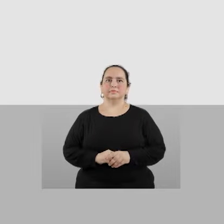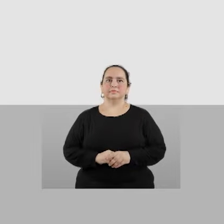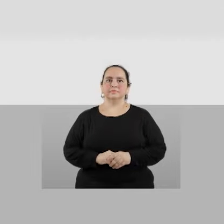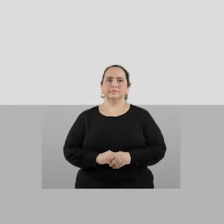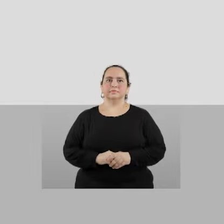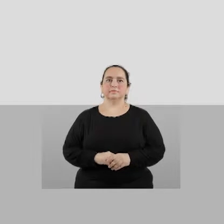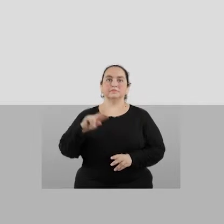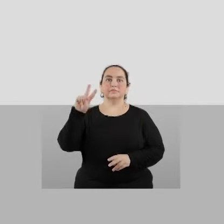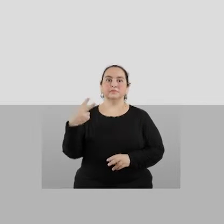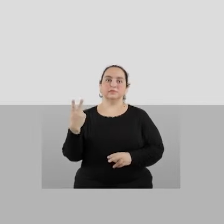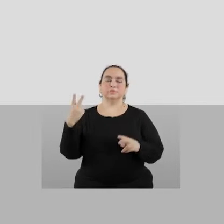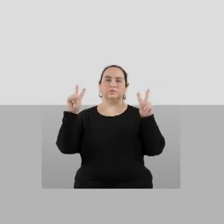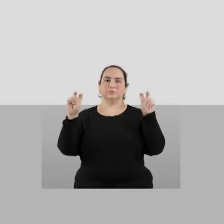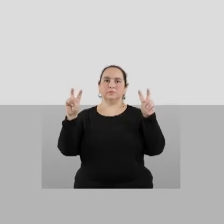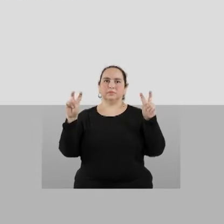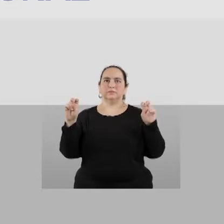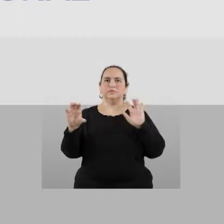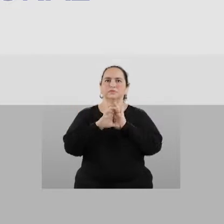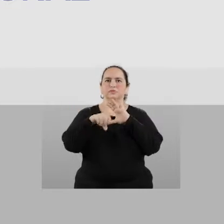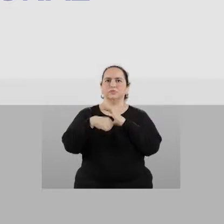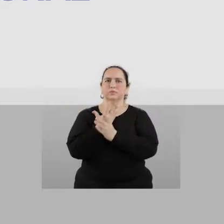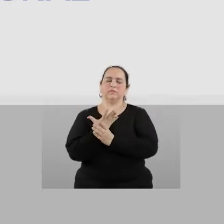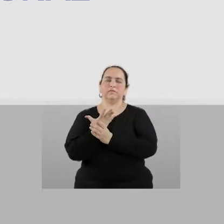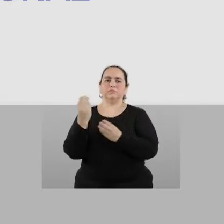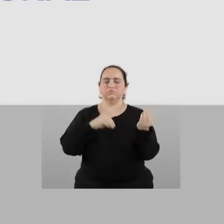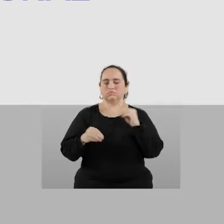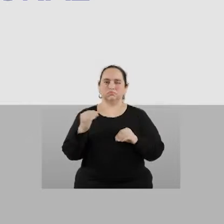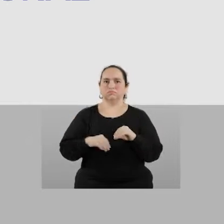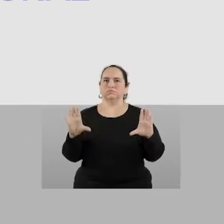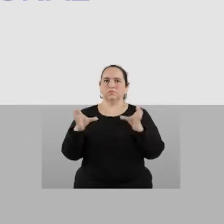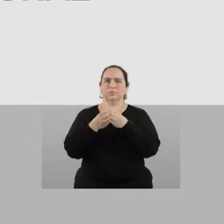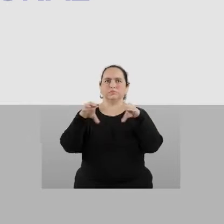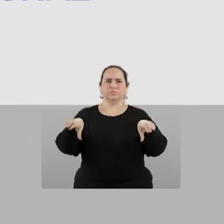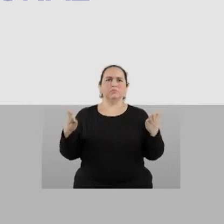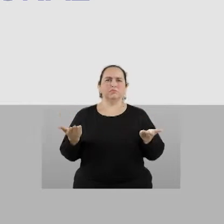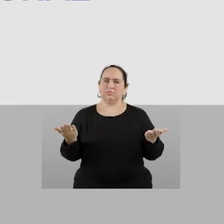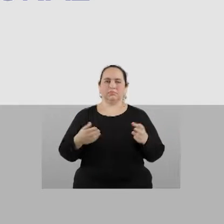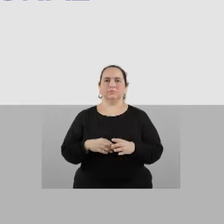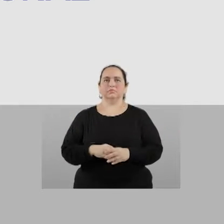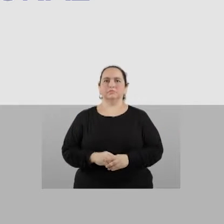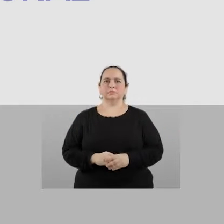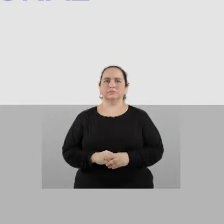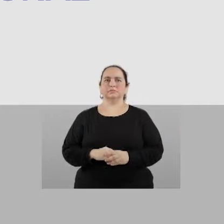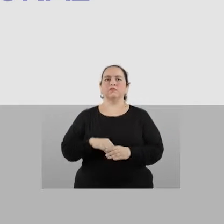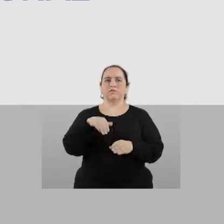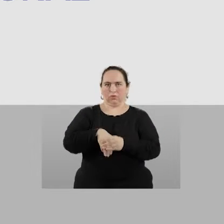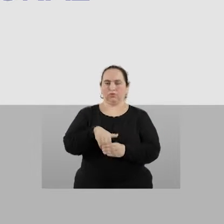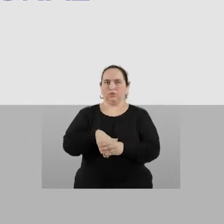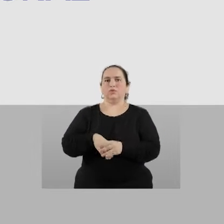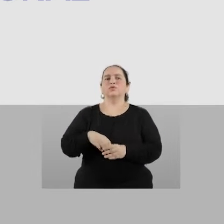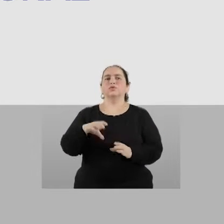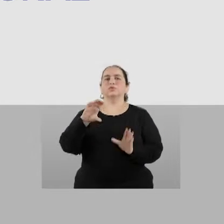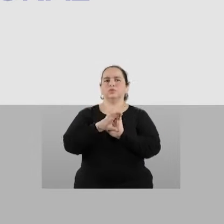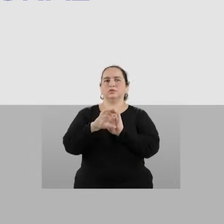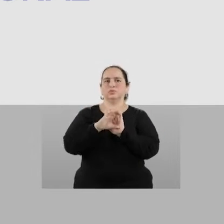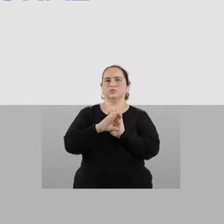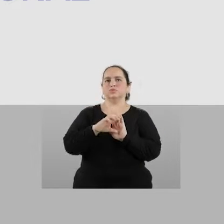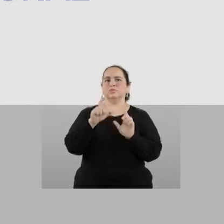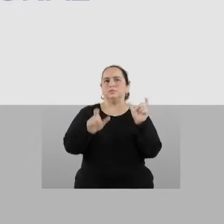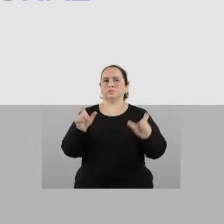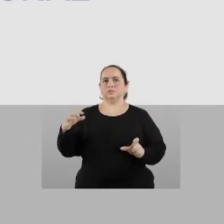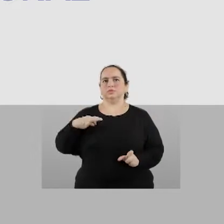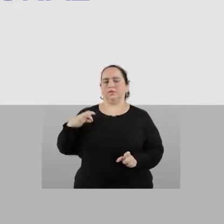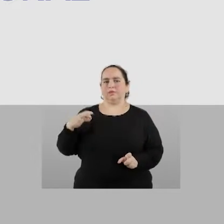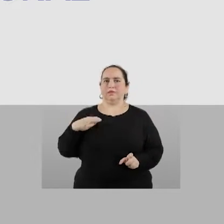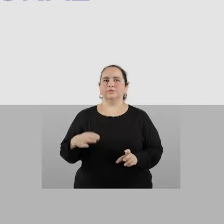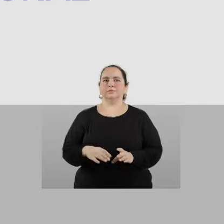nacional. Segunda cédula. ¿Qué tipo de órgano debiera redactar la nueva Constitución?